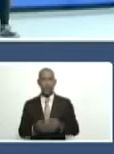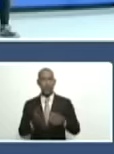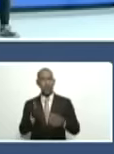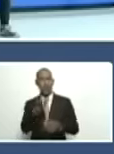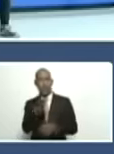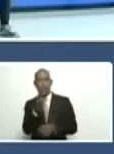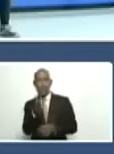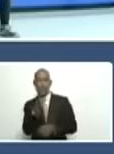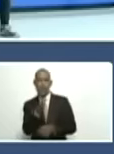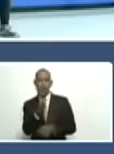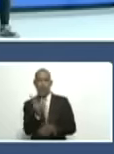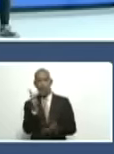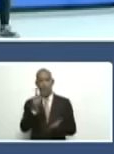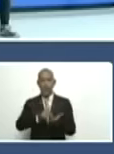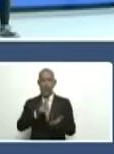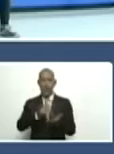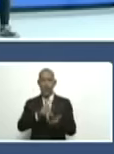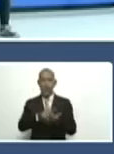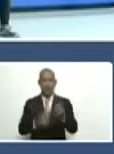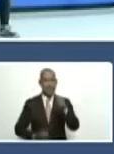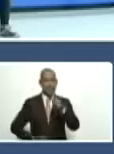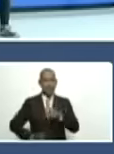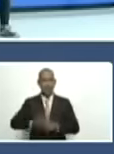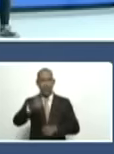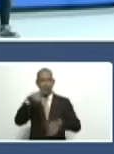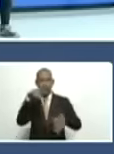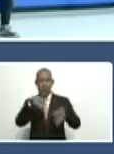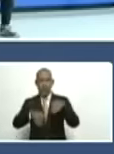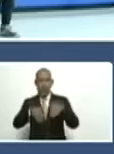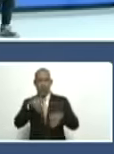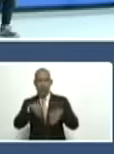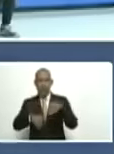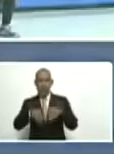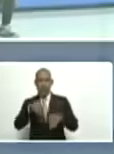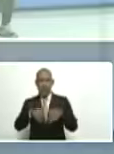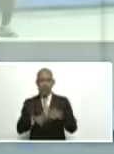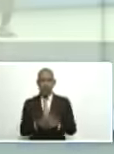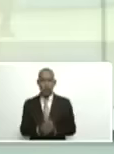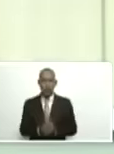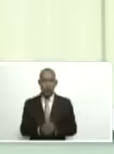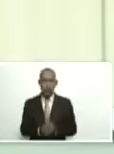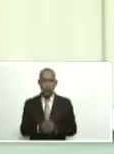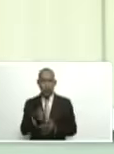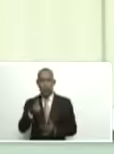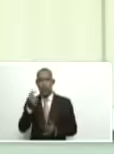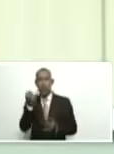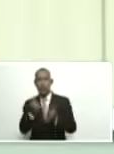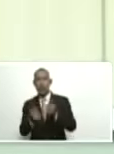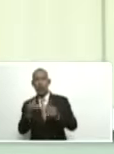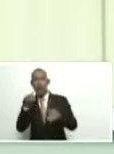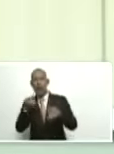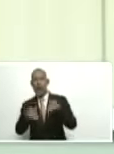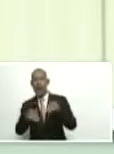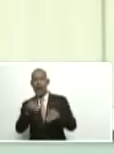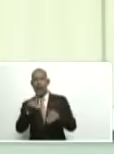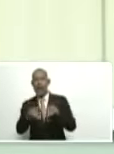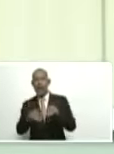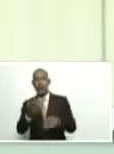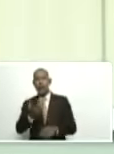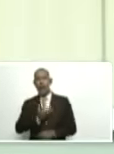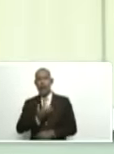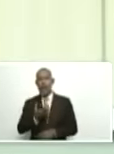tuvieron más participación electoral que las elecciones últimas para